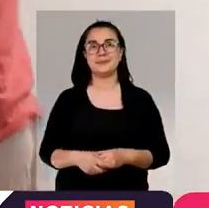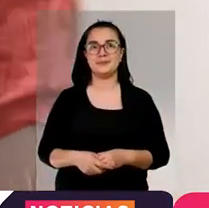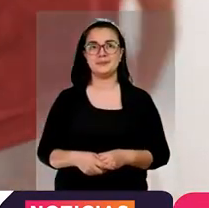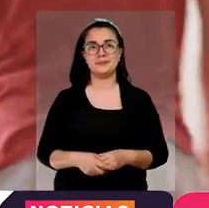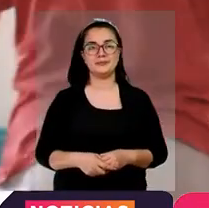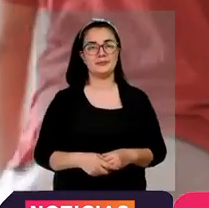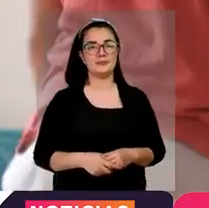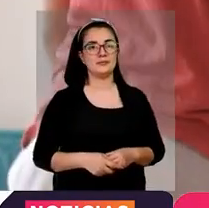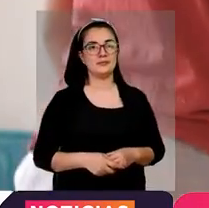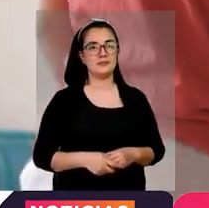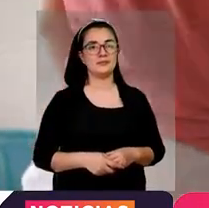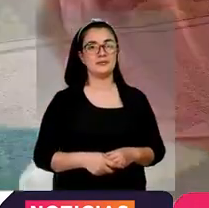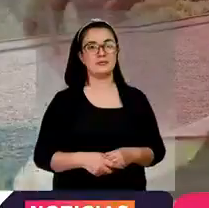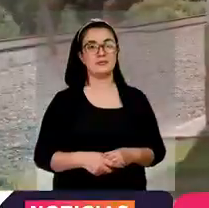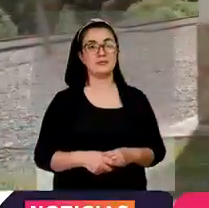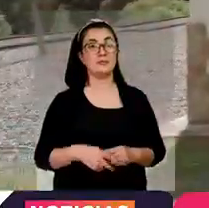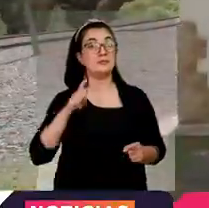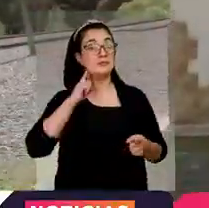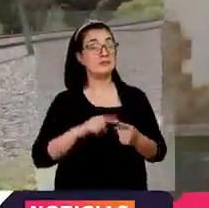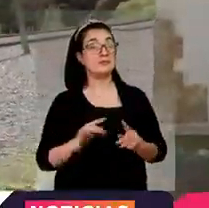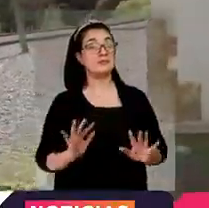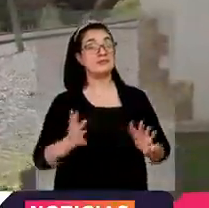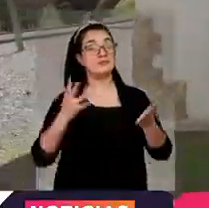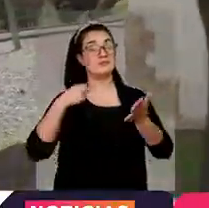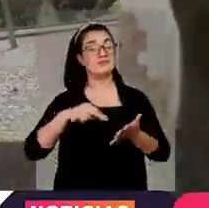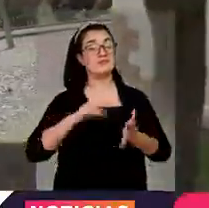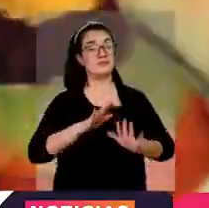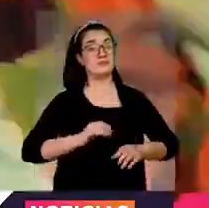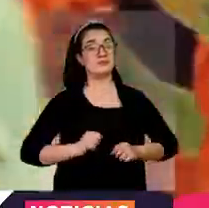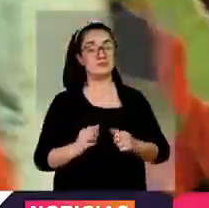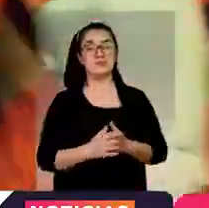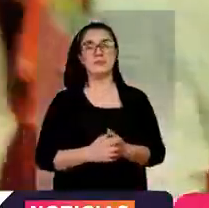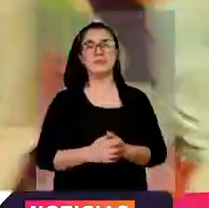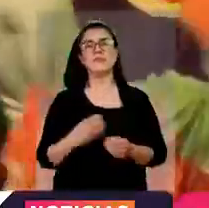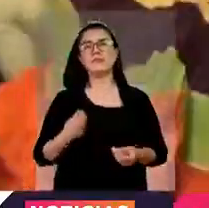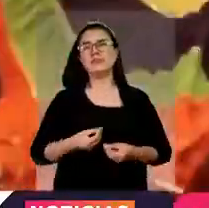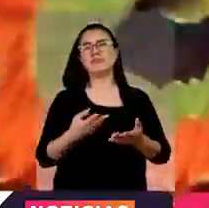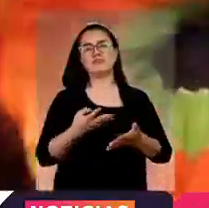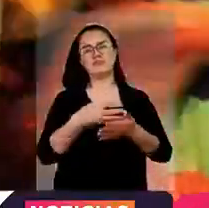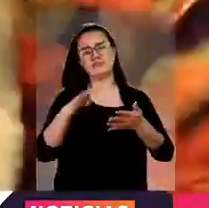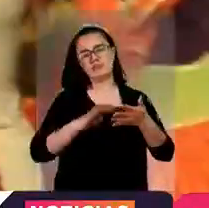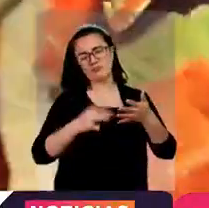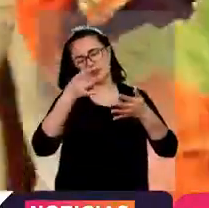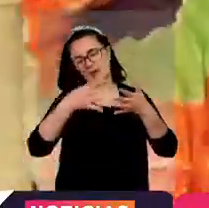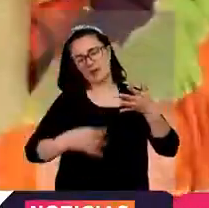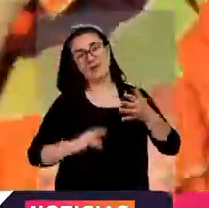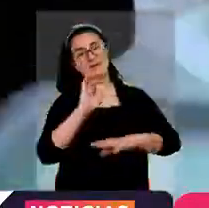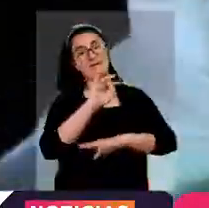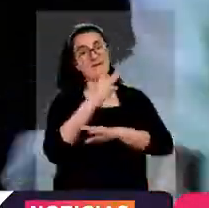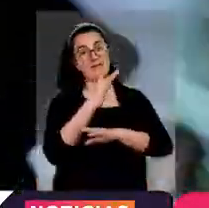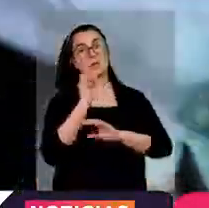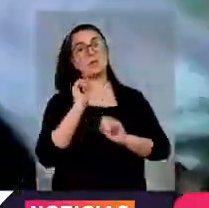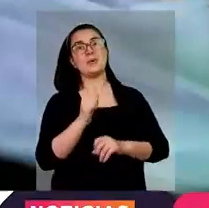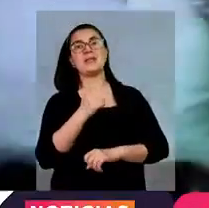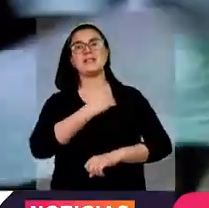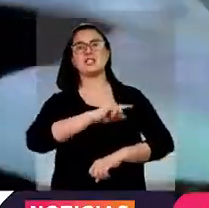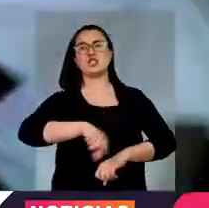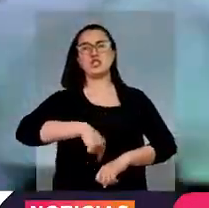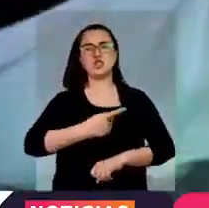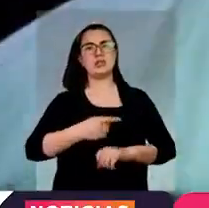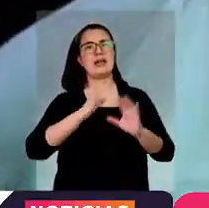Para celebrar la danza en la ciudad, la Casona ofrece una agenda virtual y presencial que incluye 10 horas continuas de clases